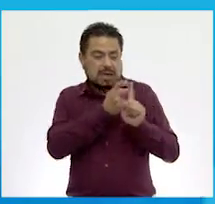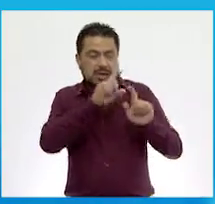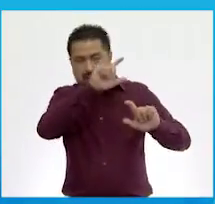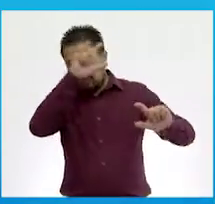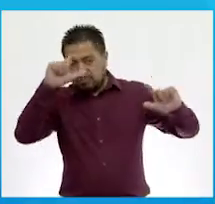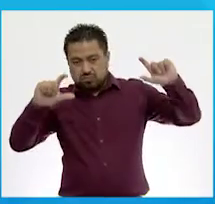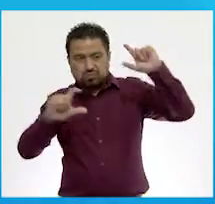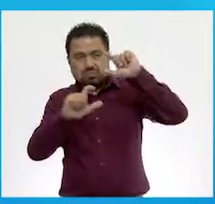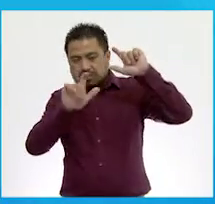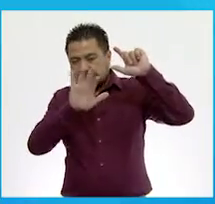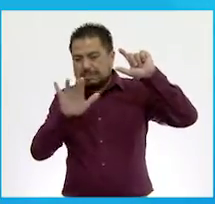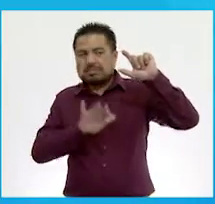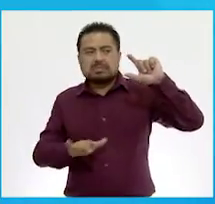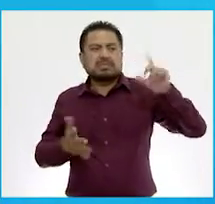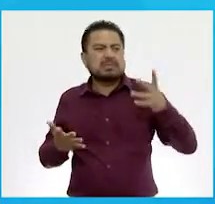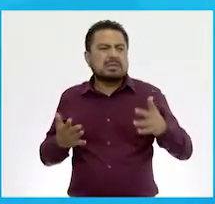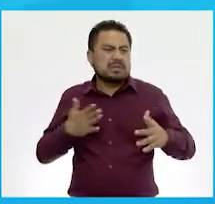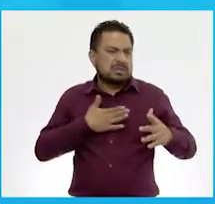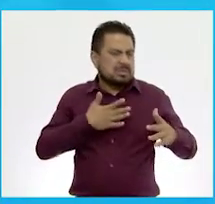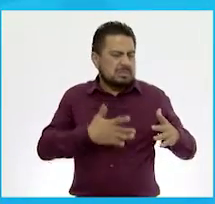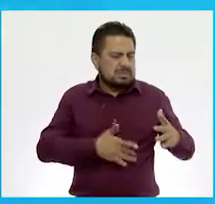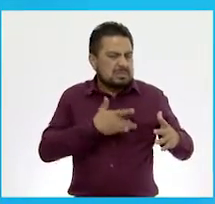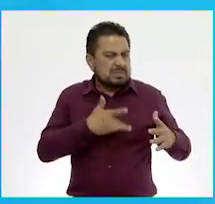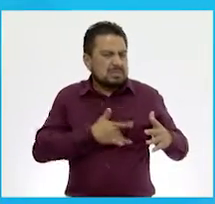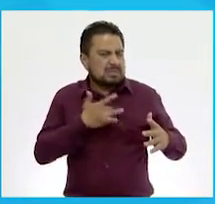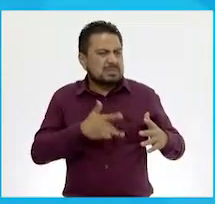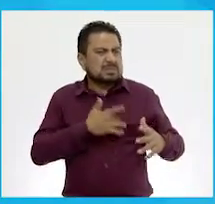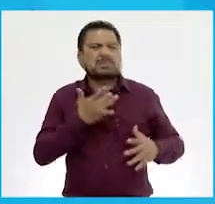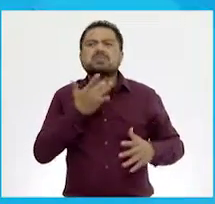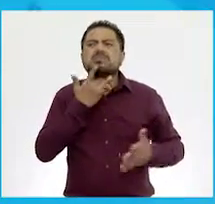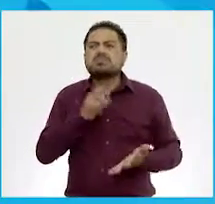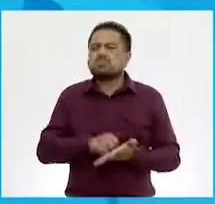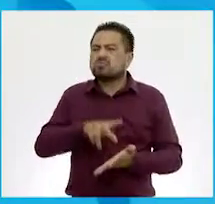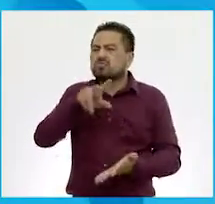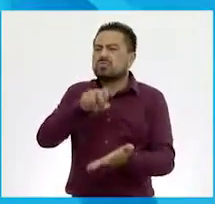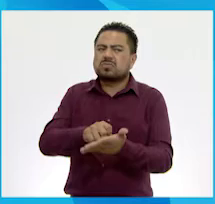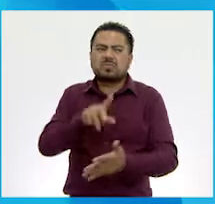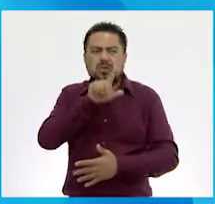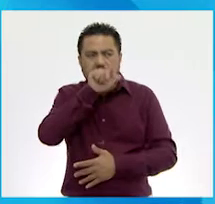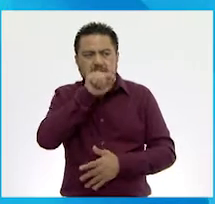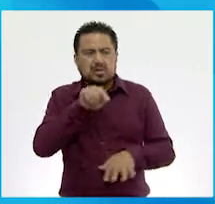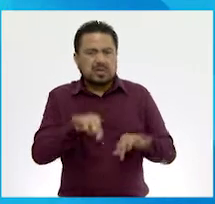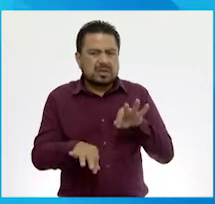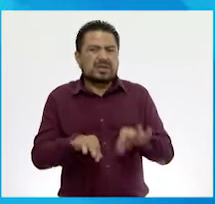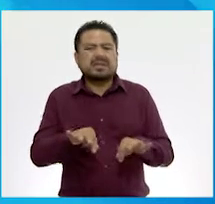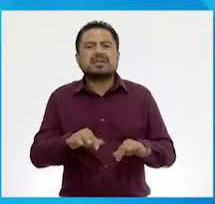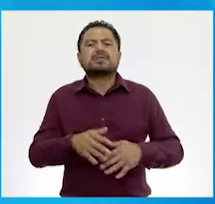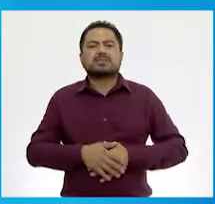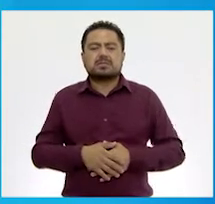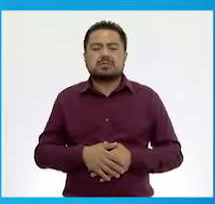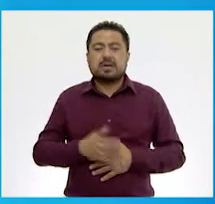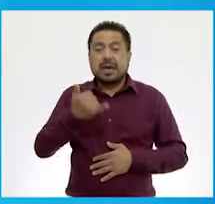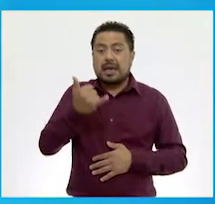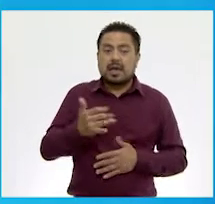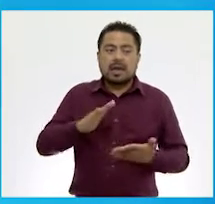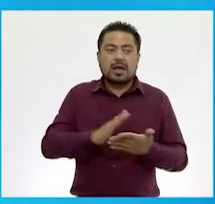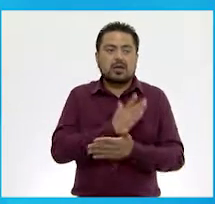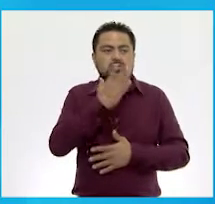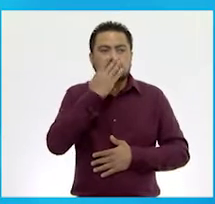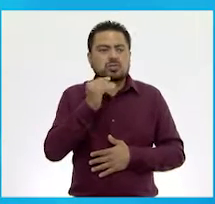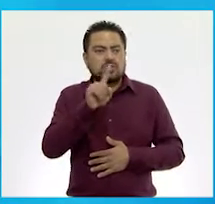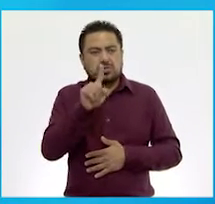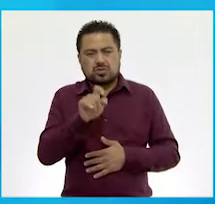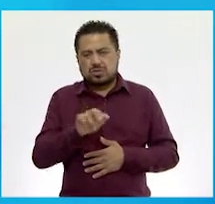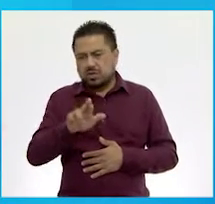estrofas? A mí me suena rana, garza, muy bien, y zorra,